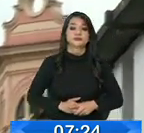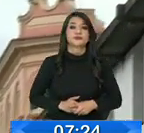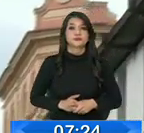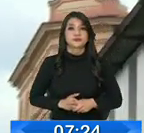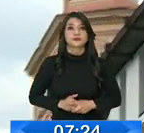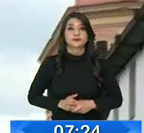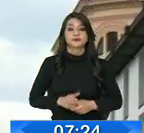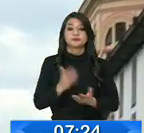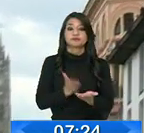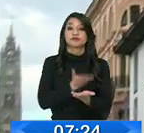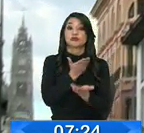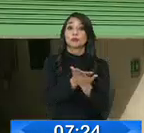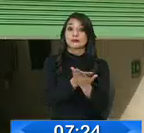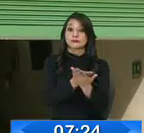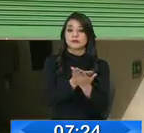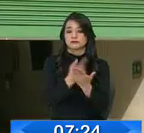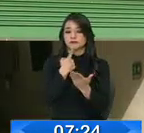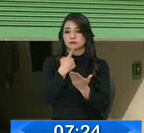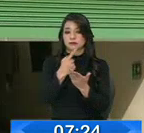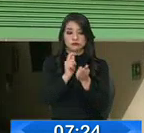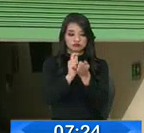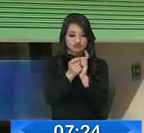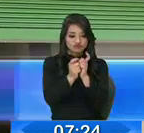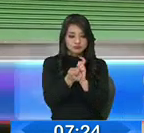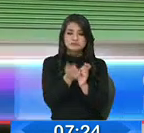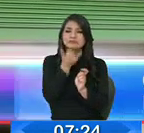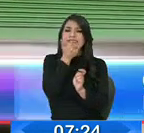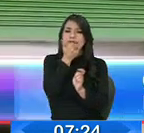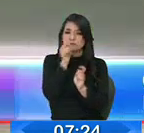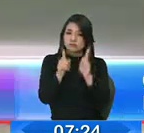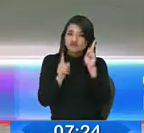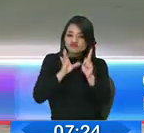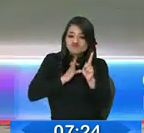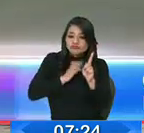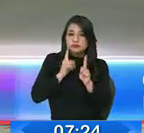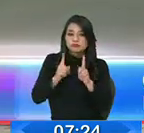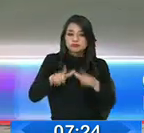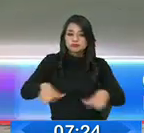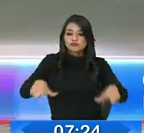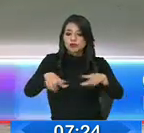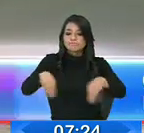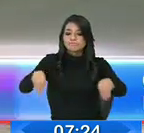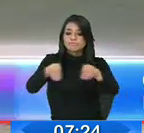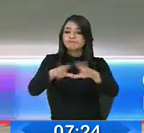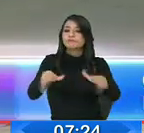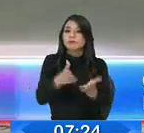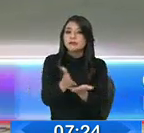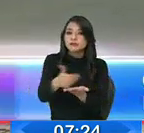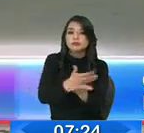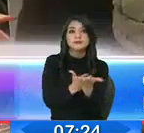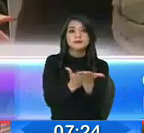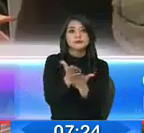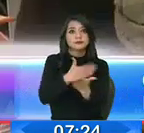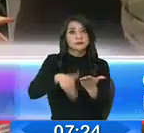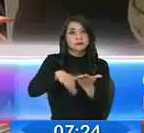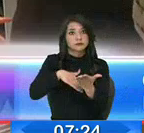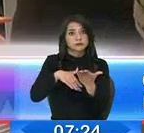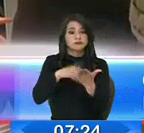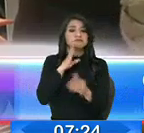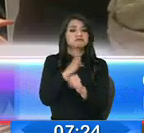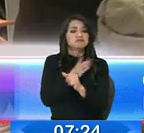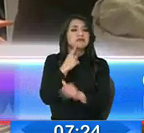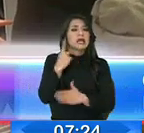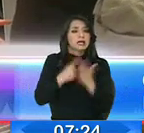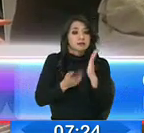propuesta, de acuerdo a las autoridades, es corregir varios aspectos técnicos como la ubicación de los predios y acceso a servicios básicos, con el objetivo de